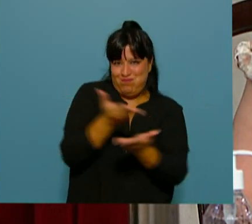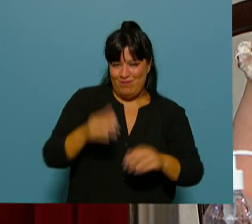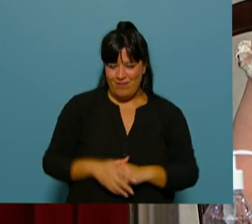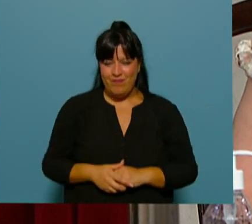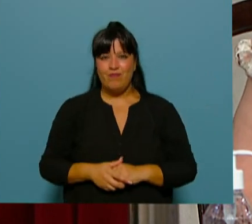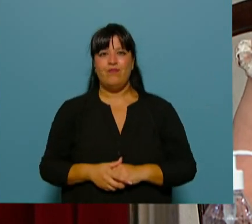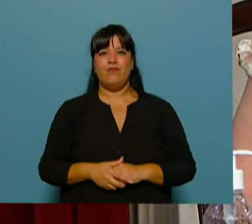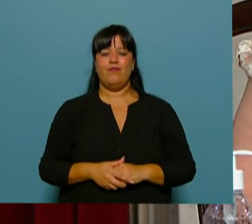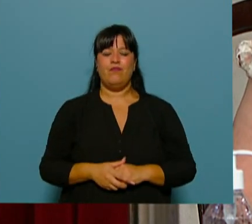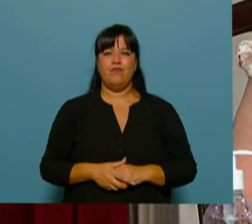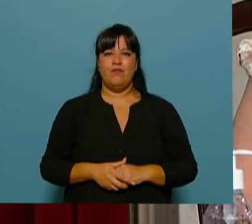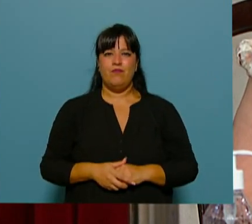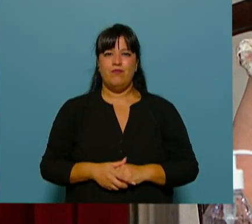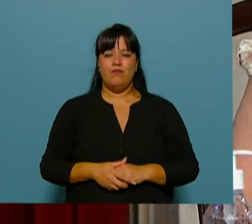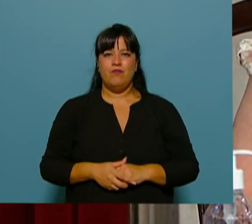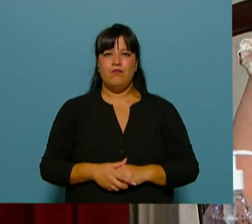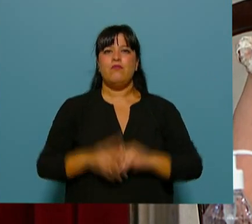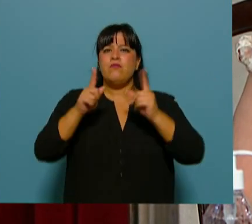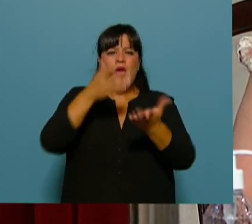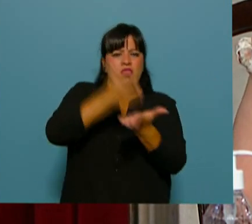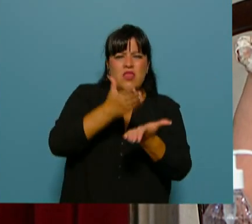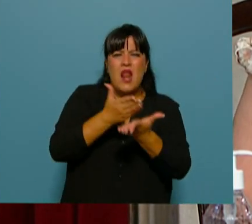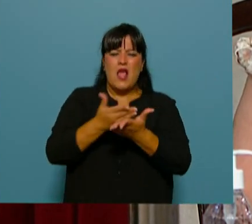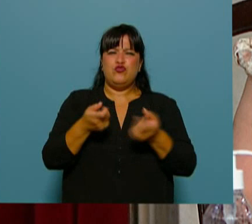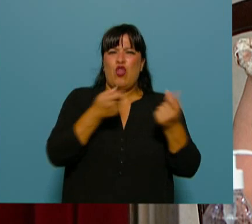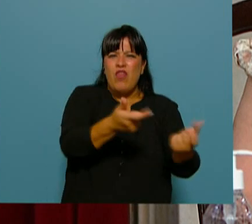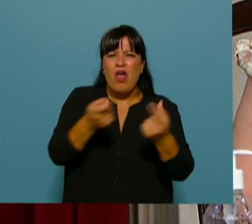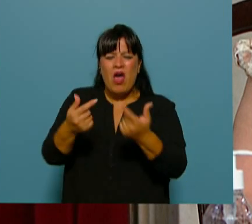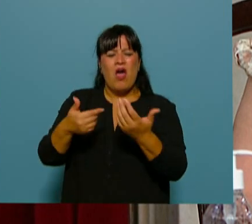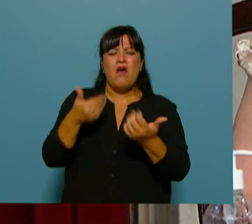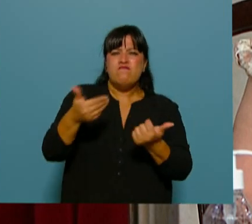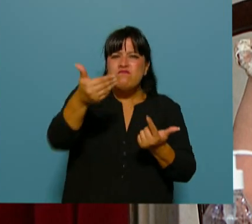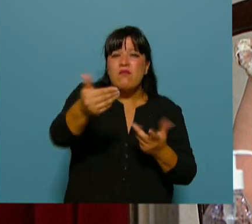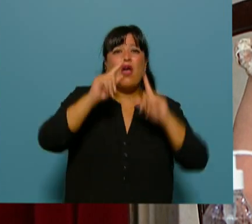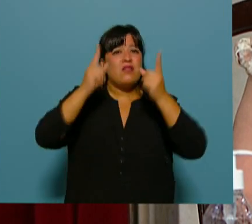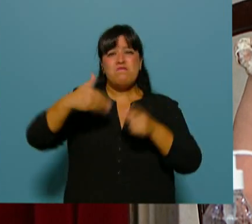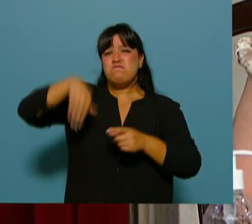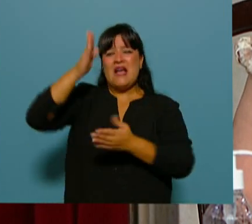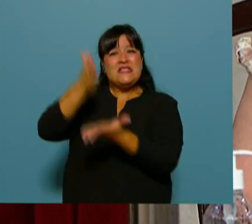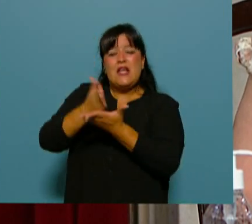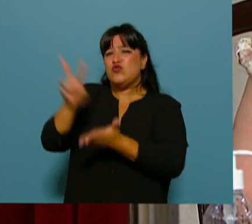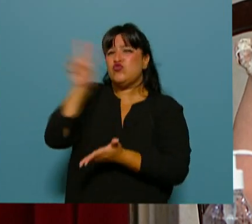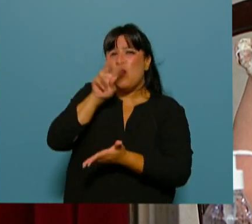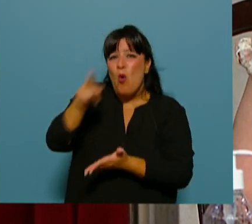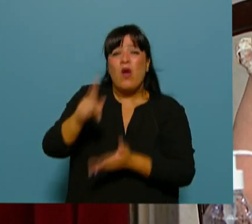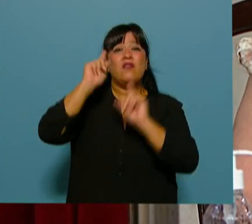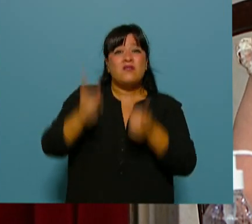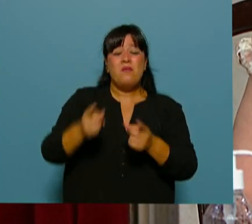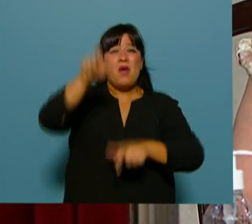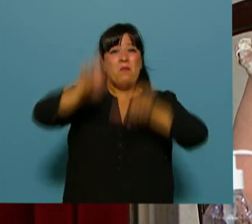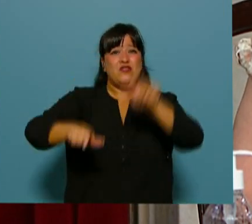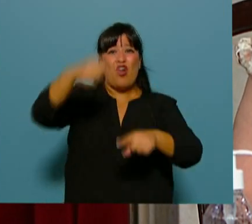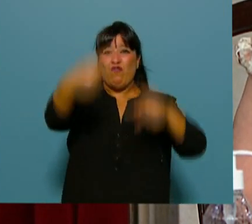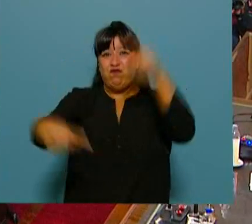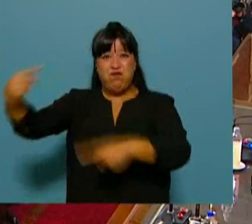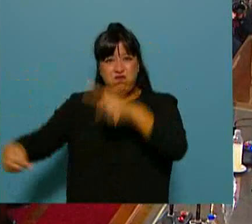sociedad. En todo el proceso de ampliación de derechos hemos dado prioridad a los derechos de las mujeres y las diversidades.